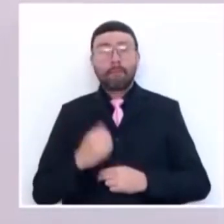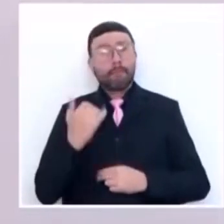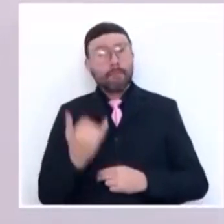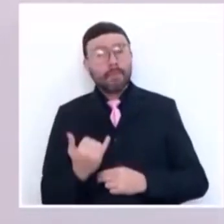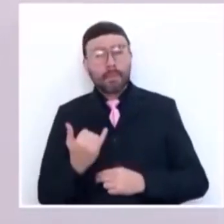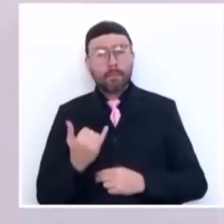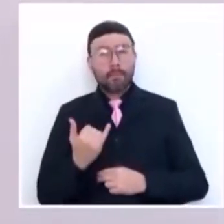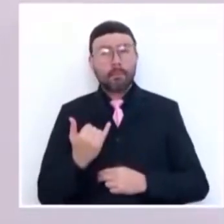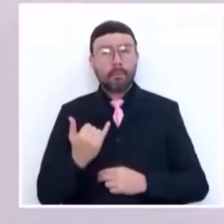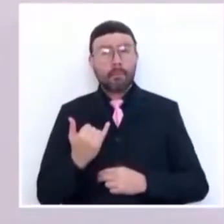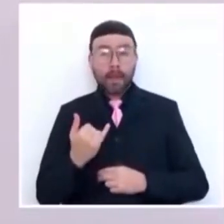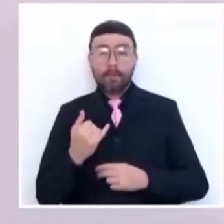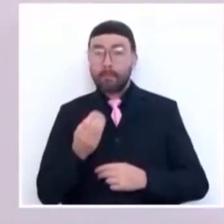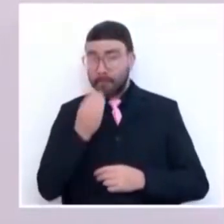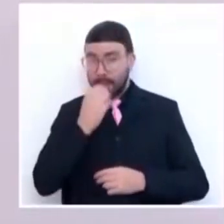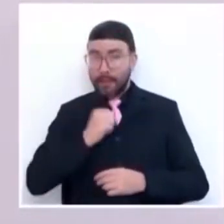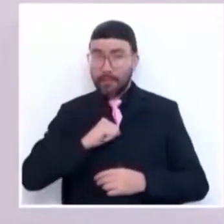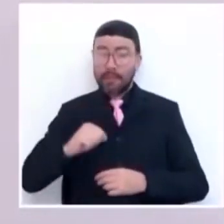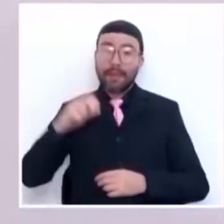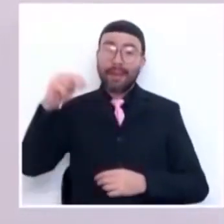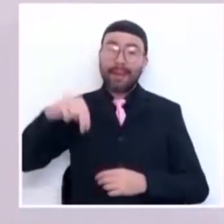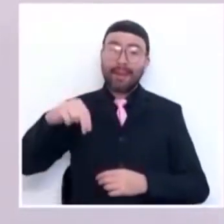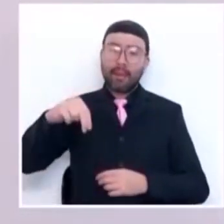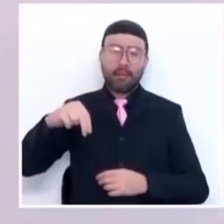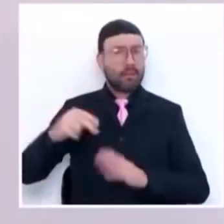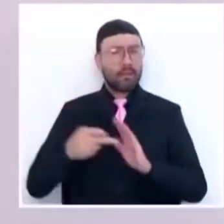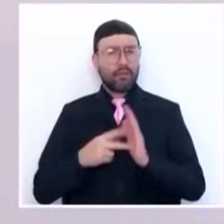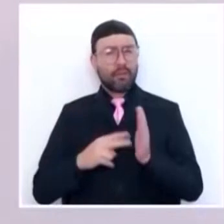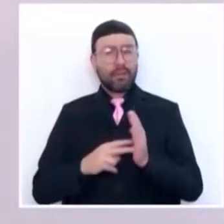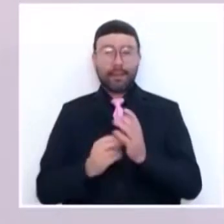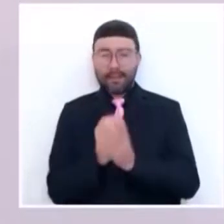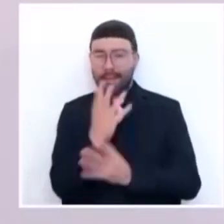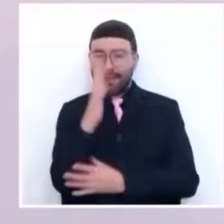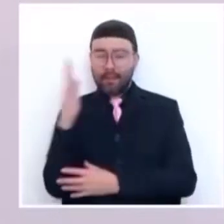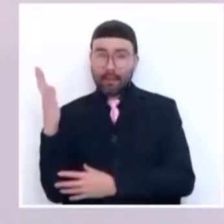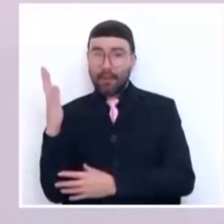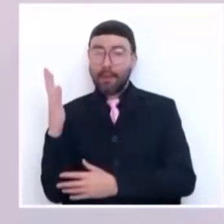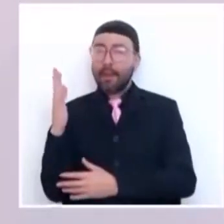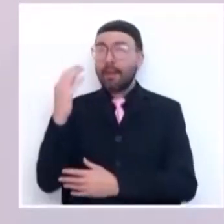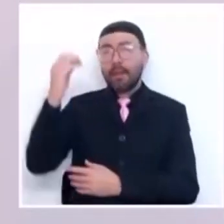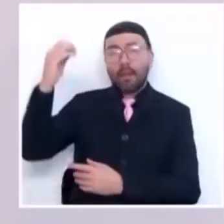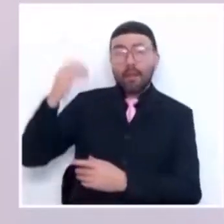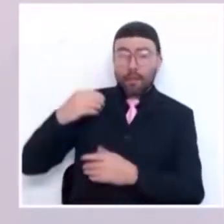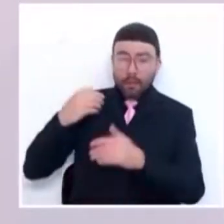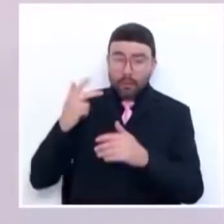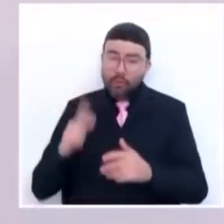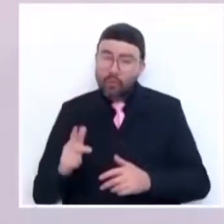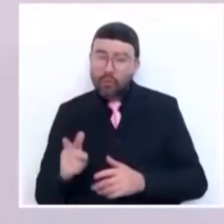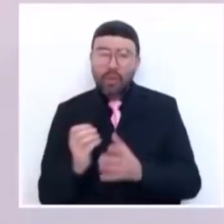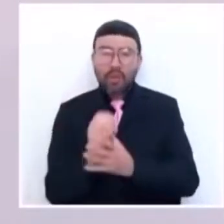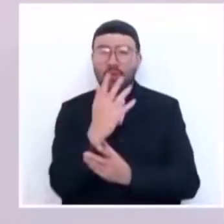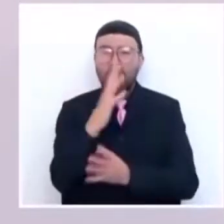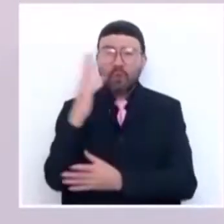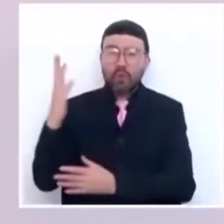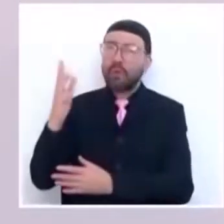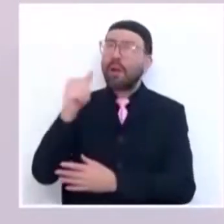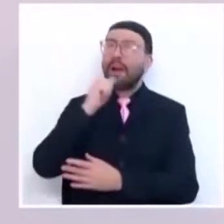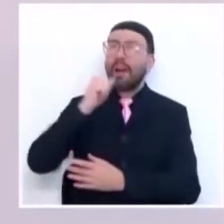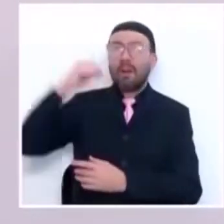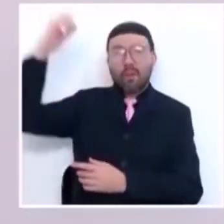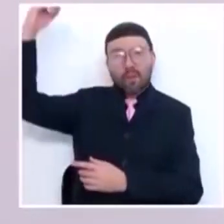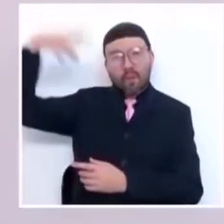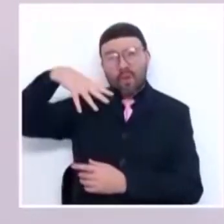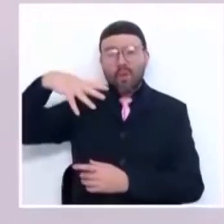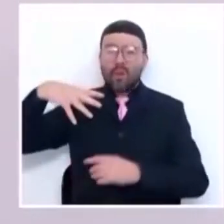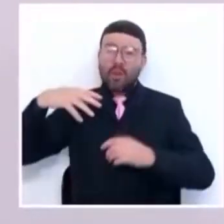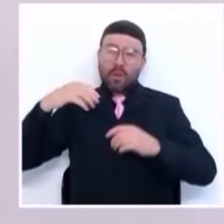naturaleza. Meterse en a las cascadas, meterse en al agua fría, ir a un bosque, conectarse con